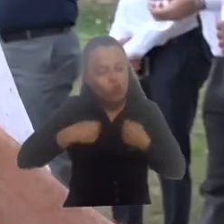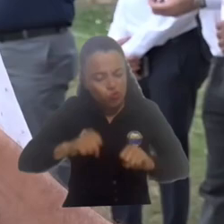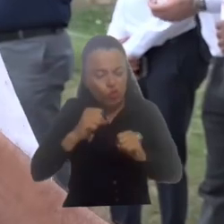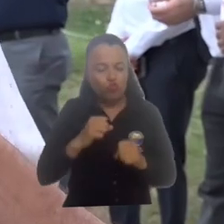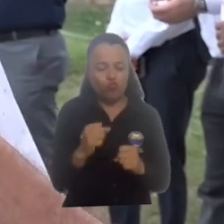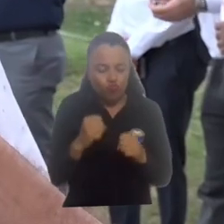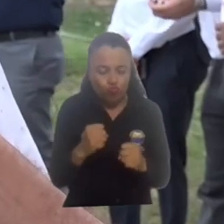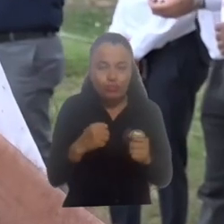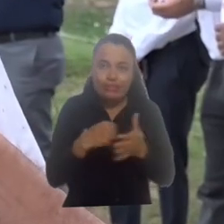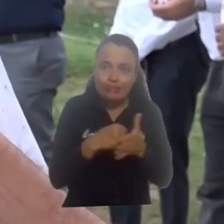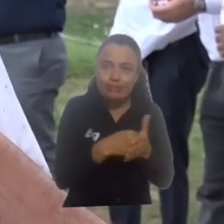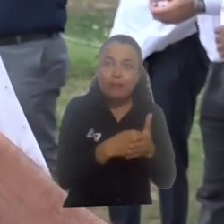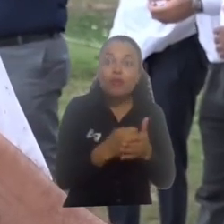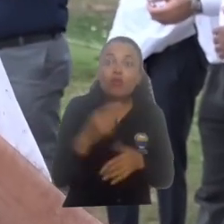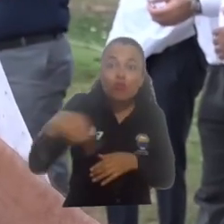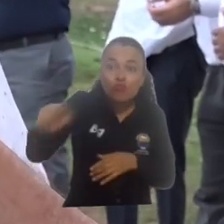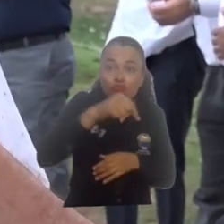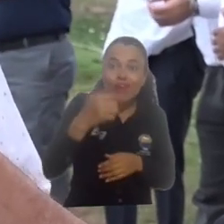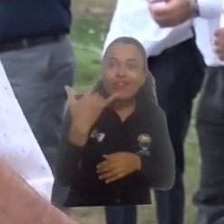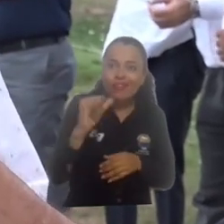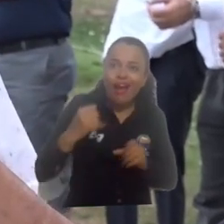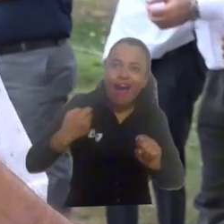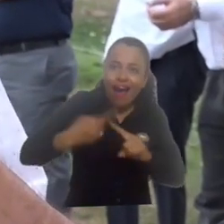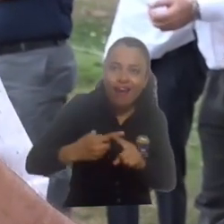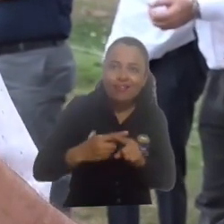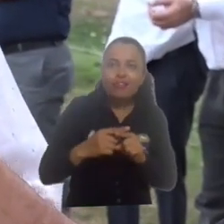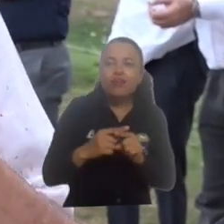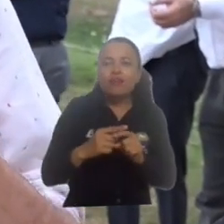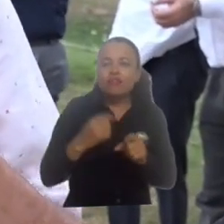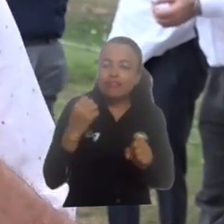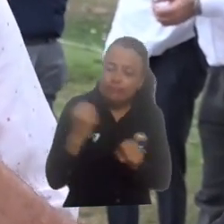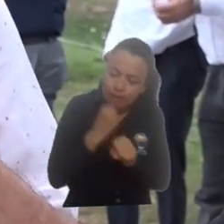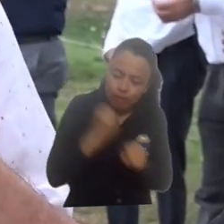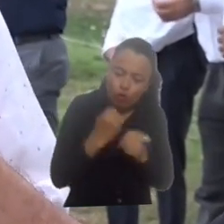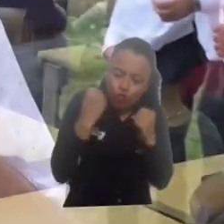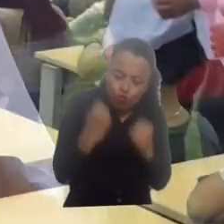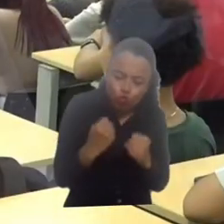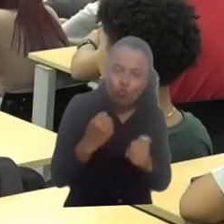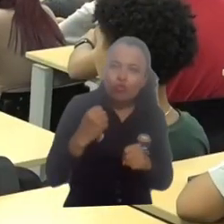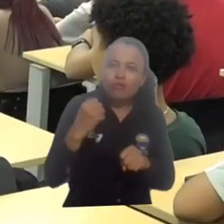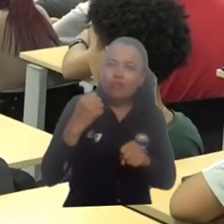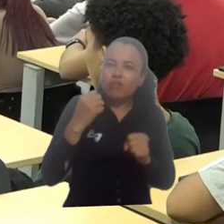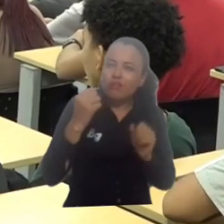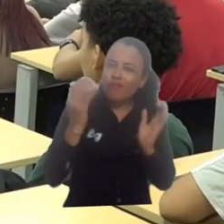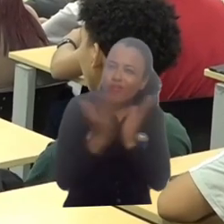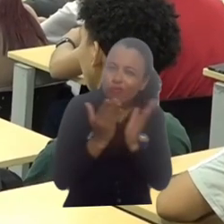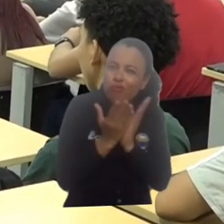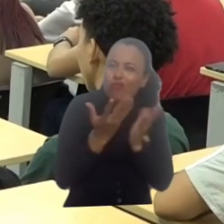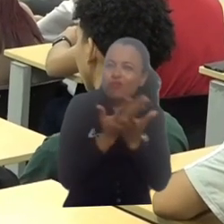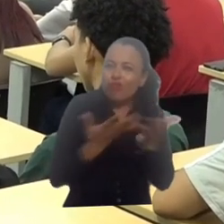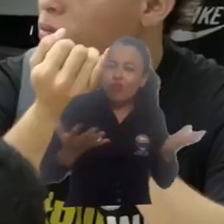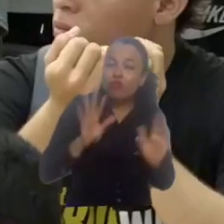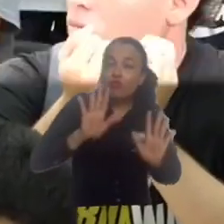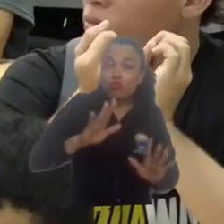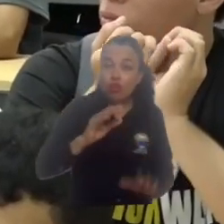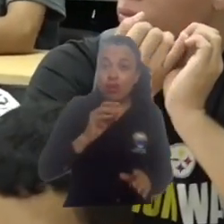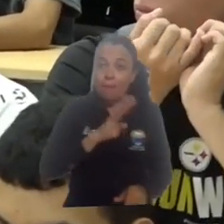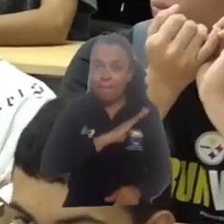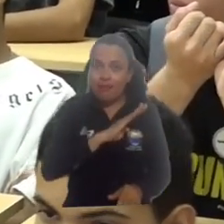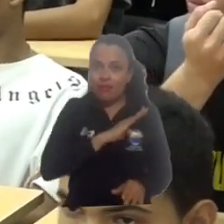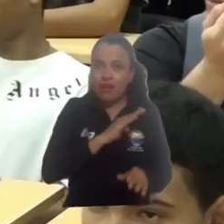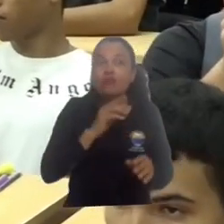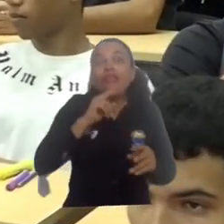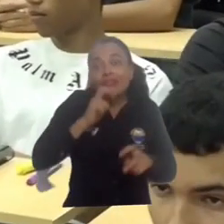dedicación y que hoy están aquí gracias a su esfuerzo, al compromiso que colocaron en su bachillerato para ser los mejores en medio de las